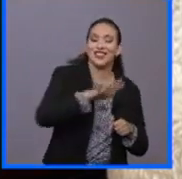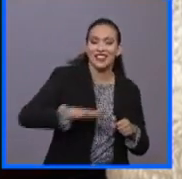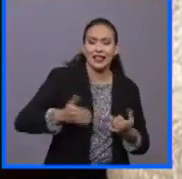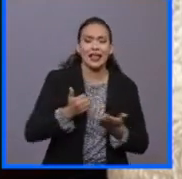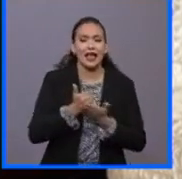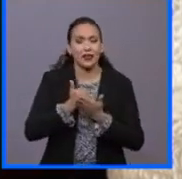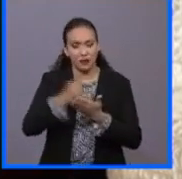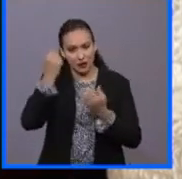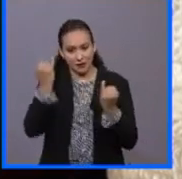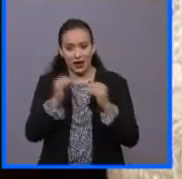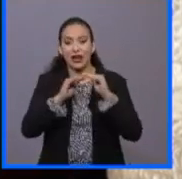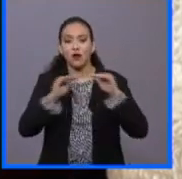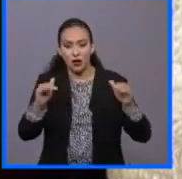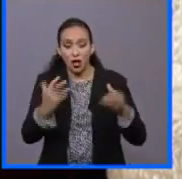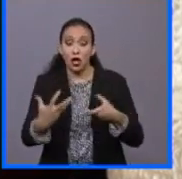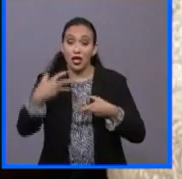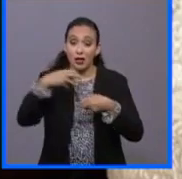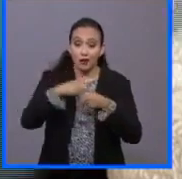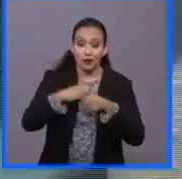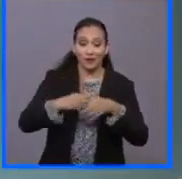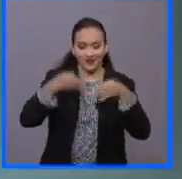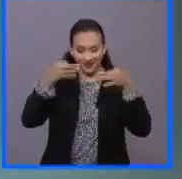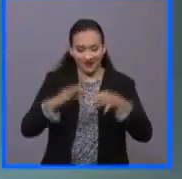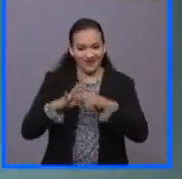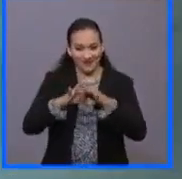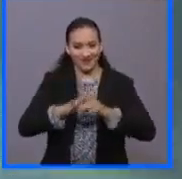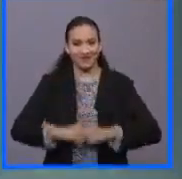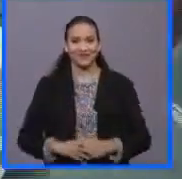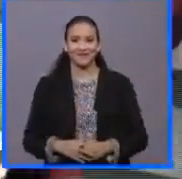democrática, incluyente y solidaria.